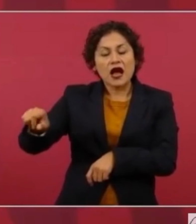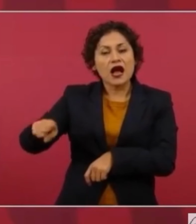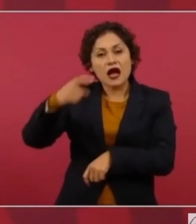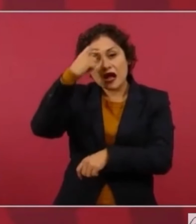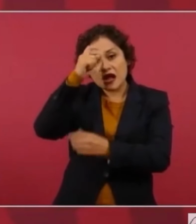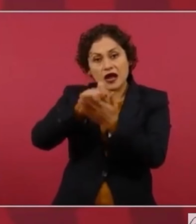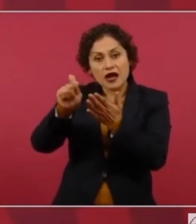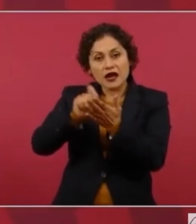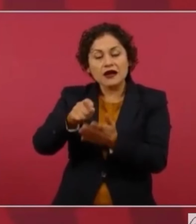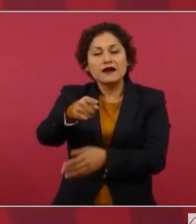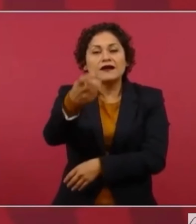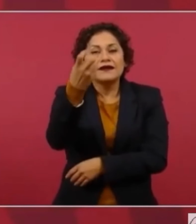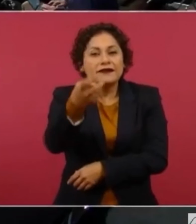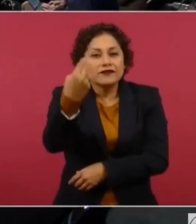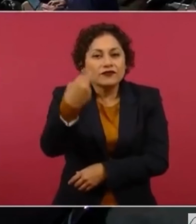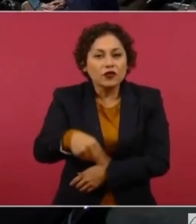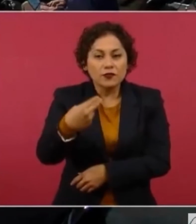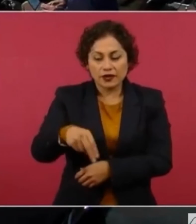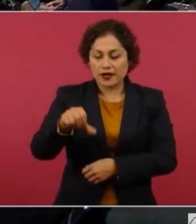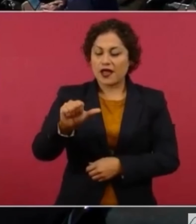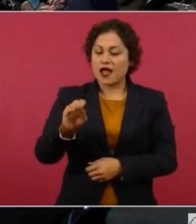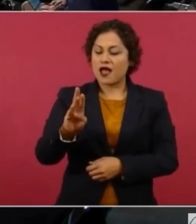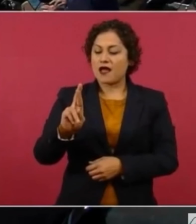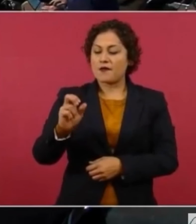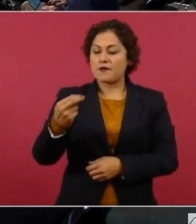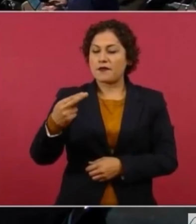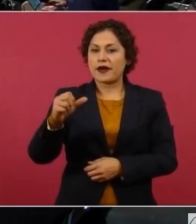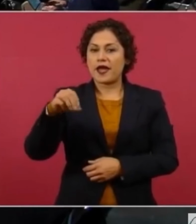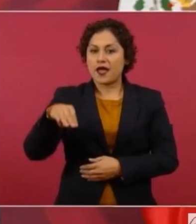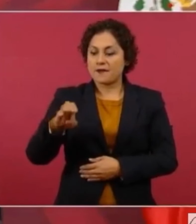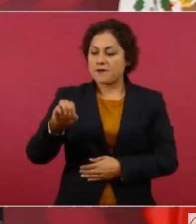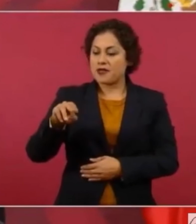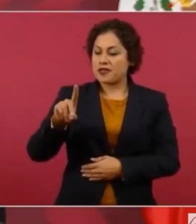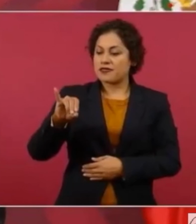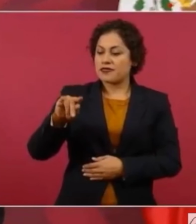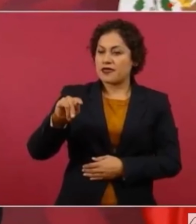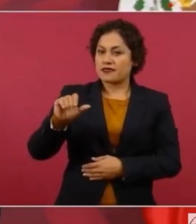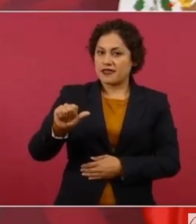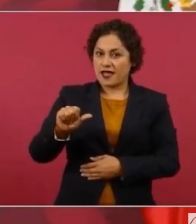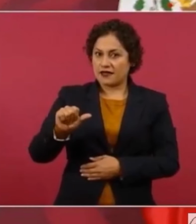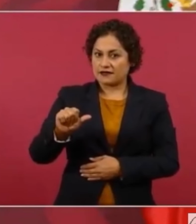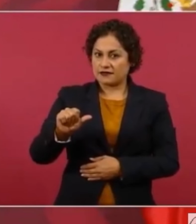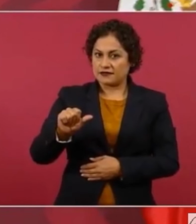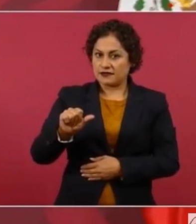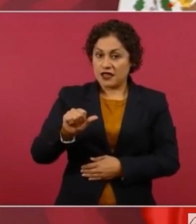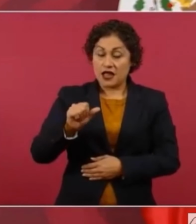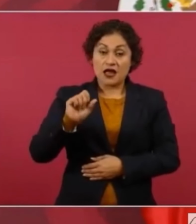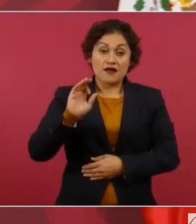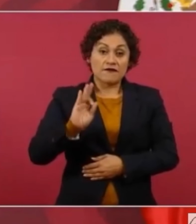Abraham Mendieta. Abraham, tienes todo nuestro apoyo.